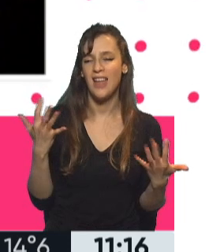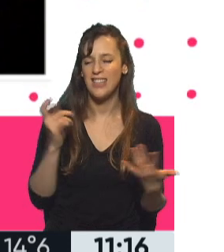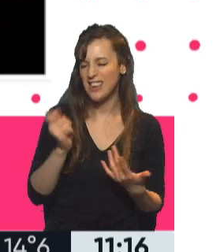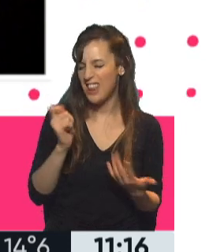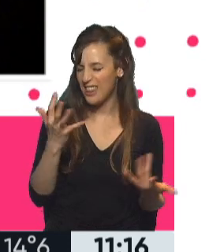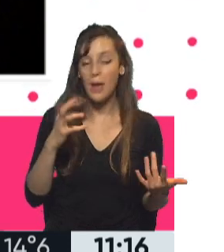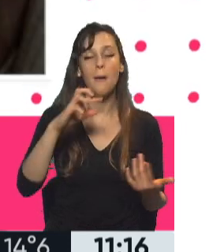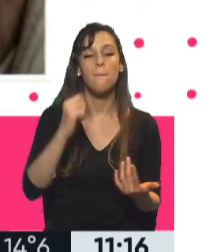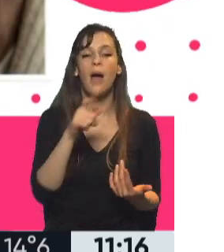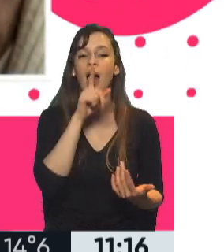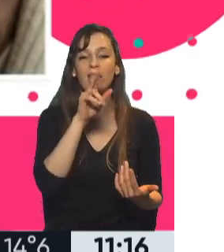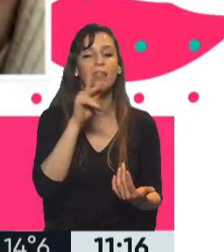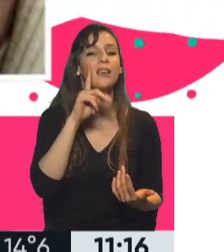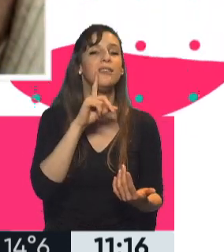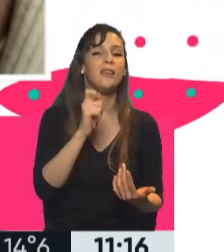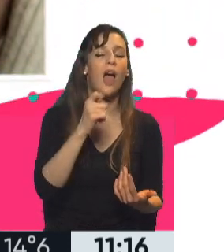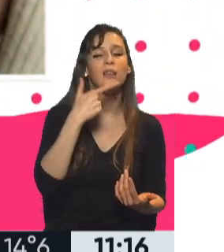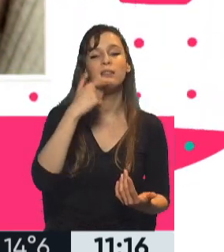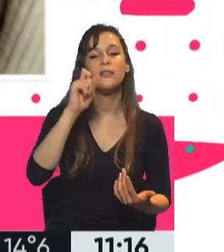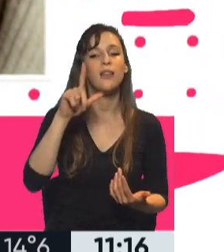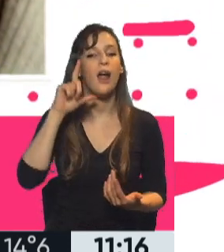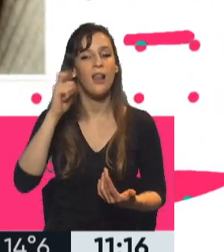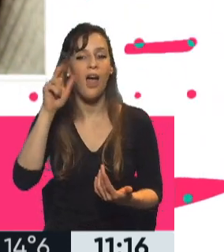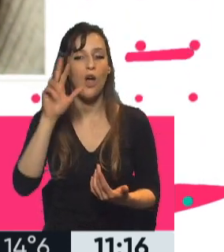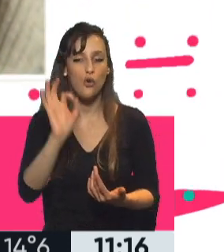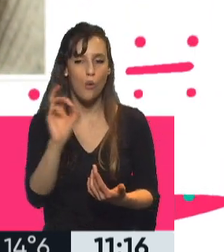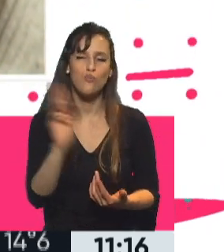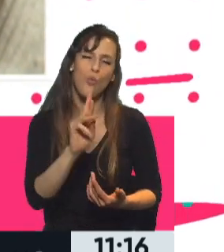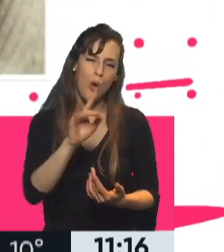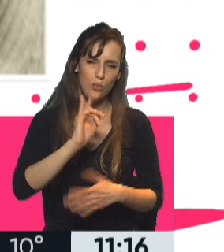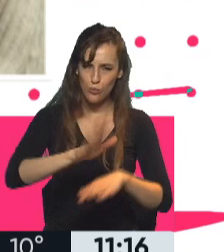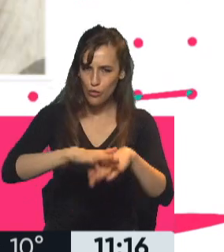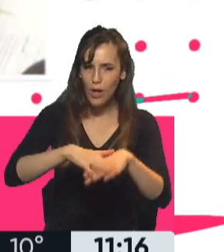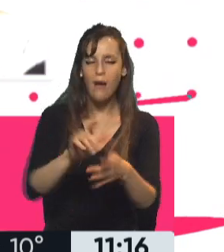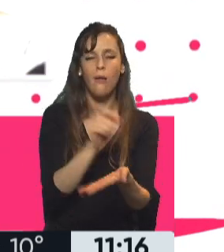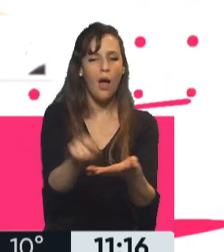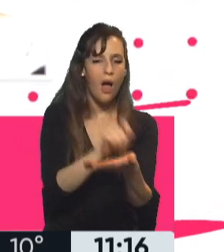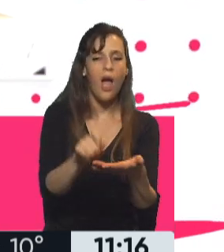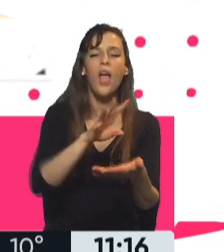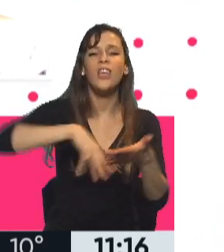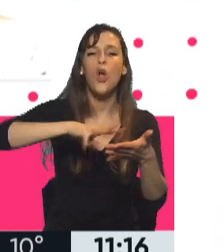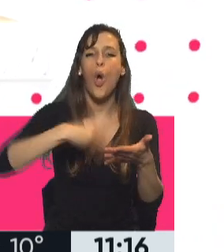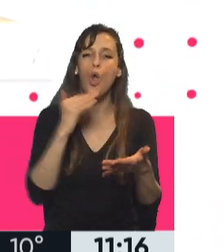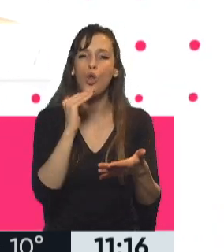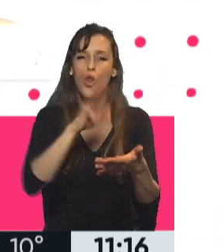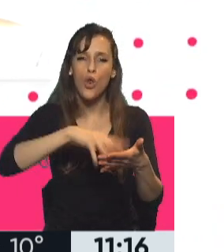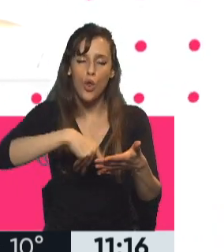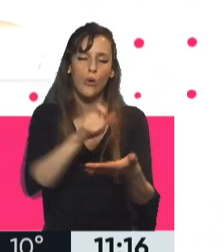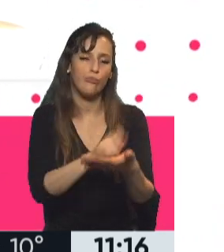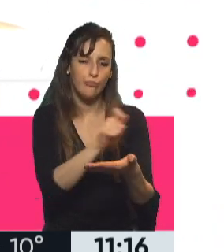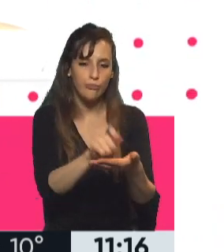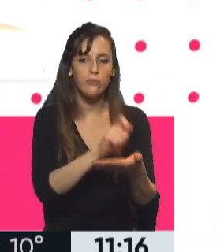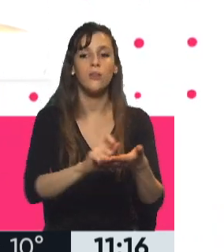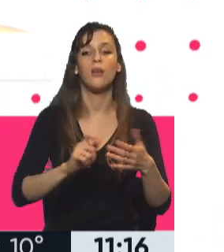por Patricia Zangaro. Patricia Zangaro, una cabeza maravillosa, con un asesoramiento de Maristela Svampa,